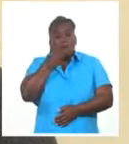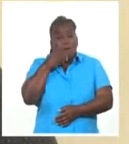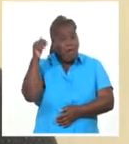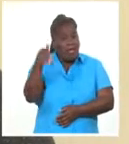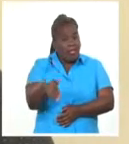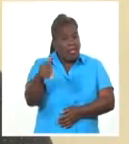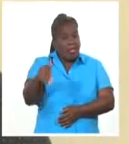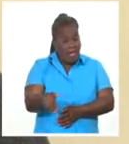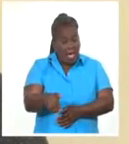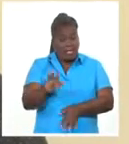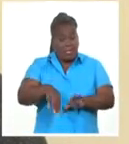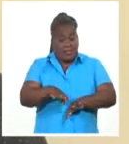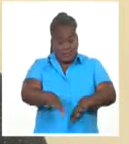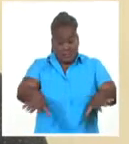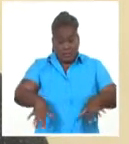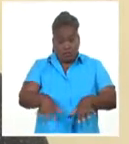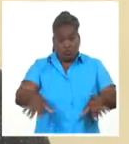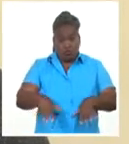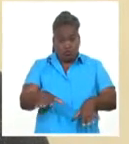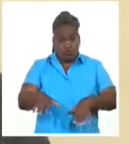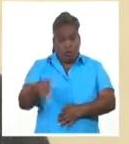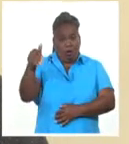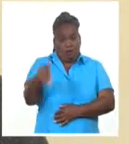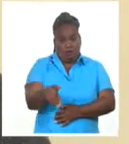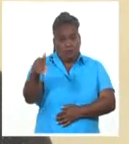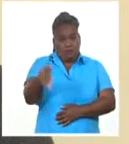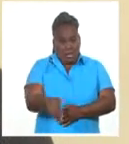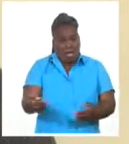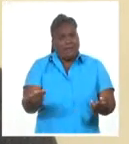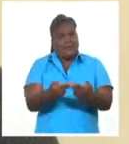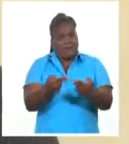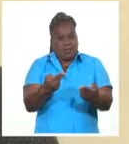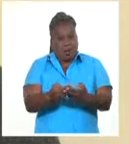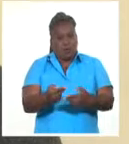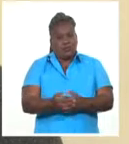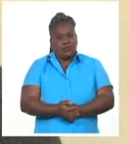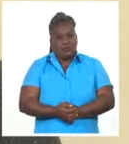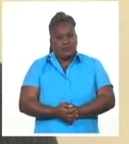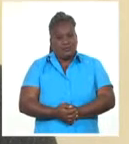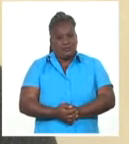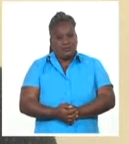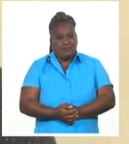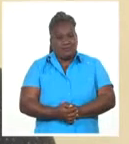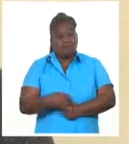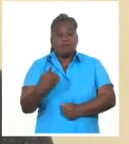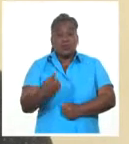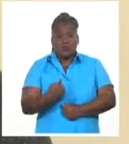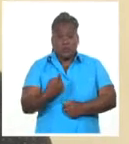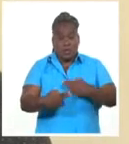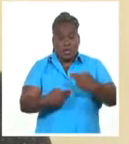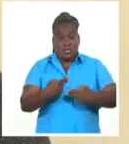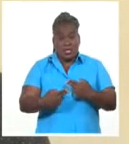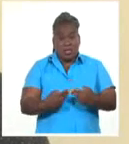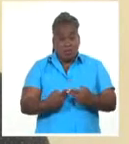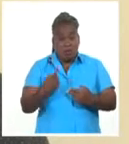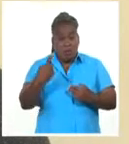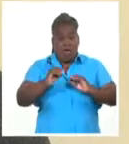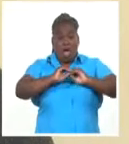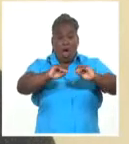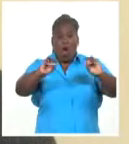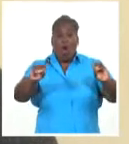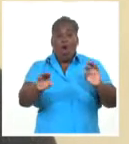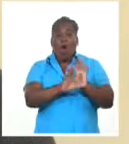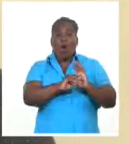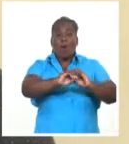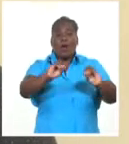del país, de la situación epidemiológica permita, pues los eventos presenciales, incluso estamos haciendo ya el primer llamado, la primera convocatoria